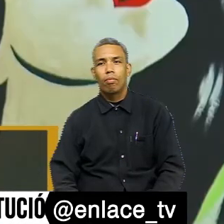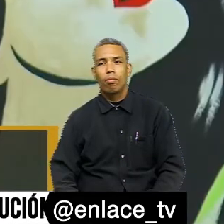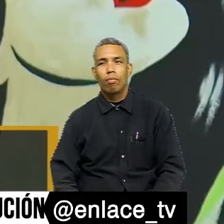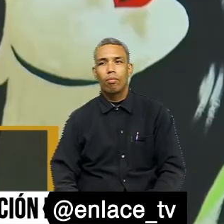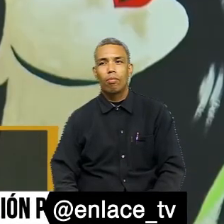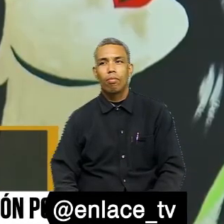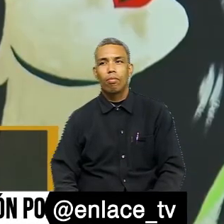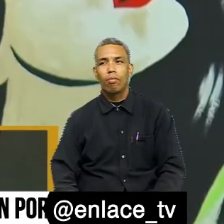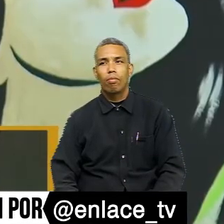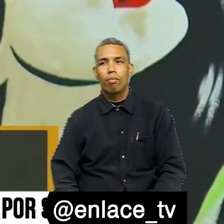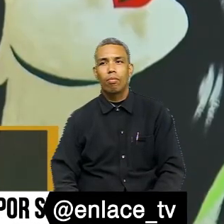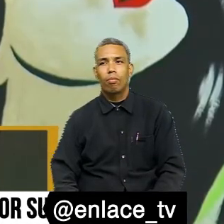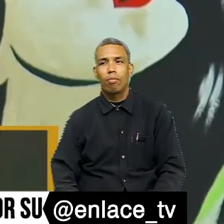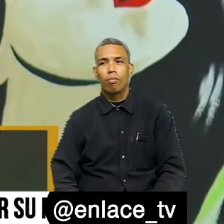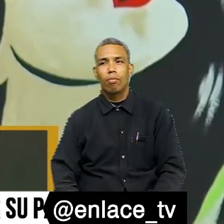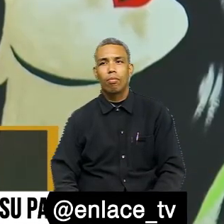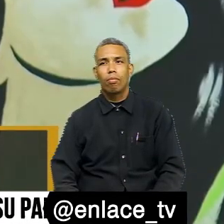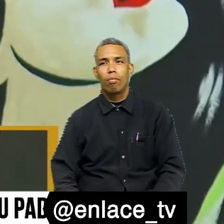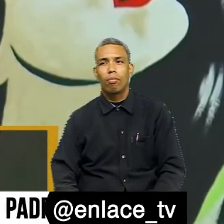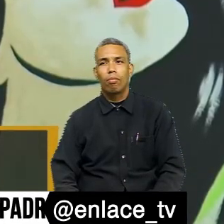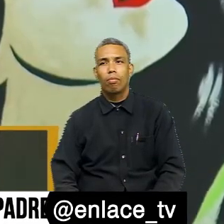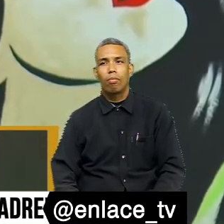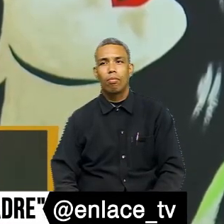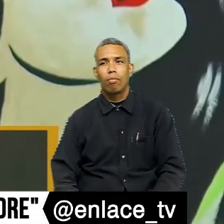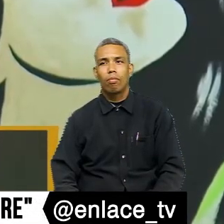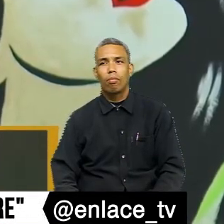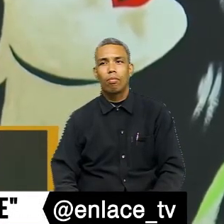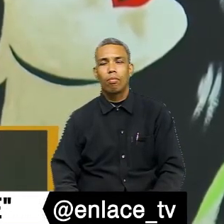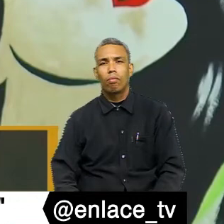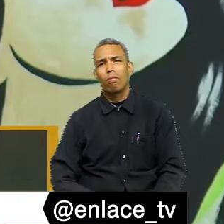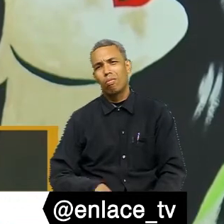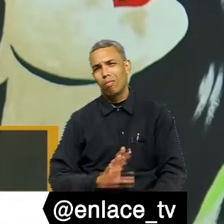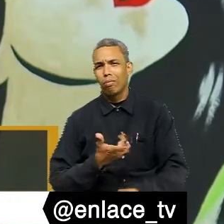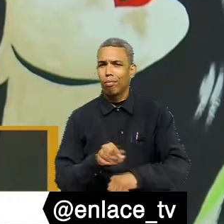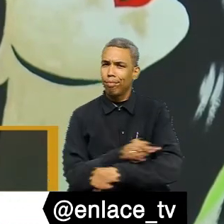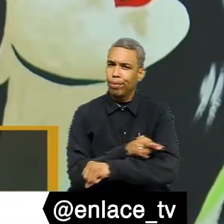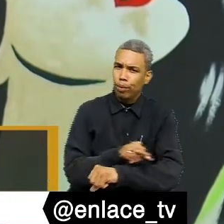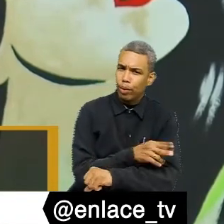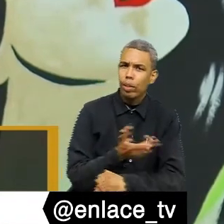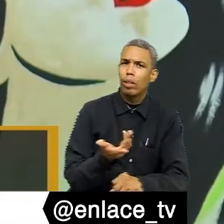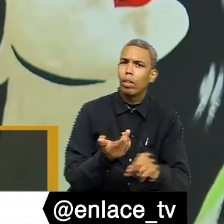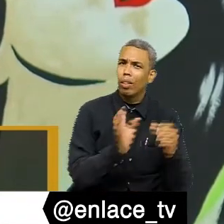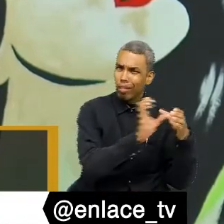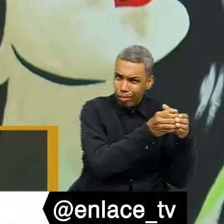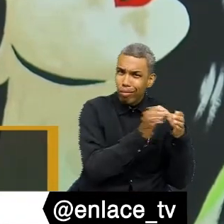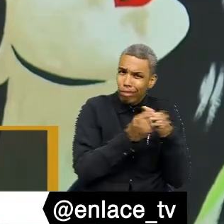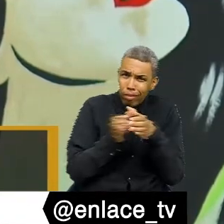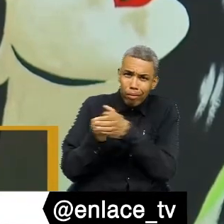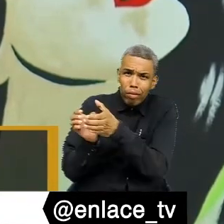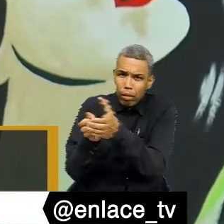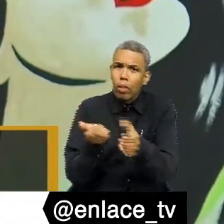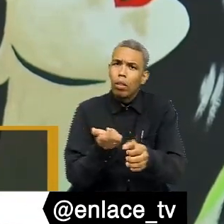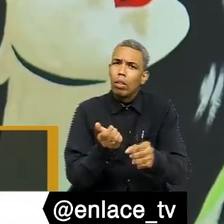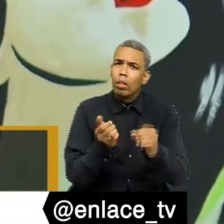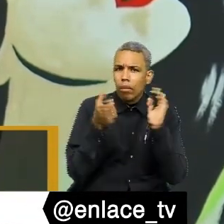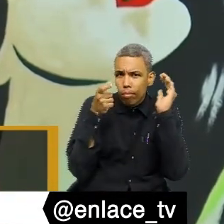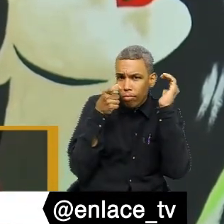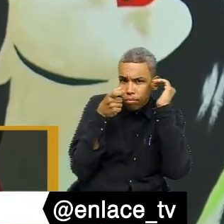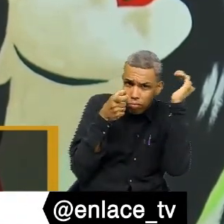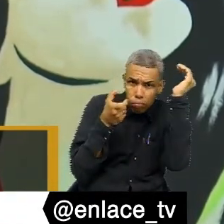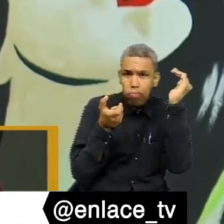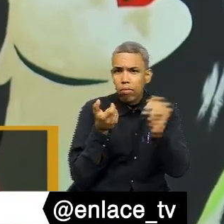Es más en ese llamado a las autoridades competentes, defensoría, personería, a cada uno de los entes que tienen una corresponsabilidad